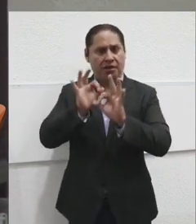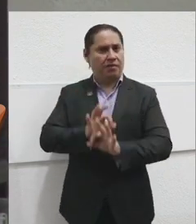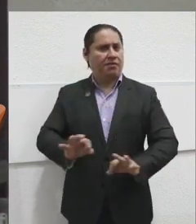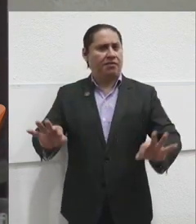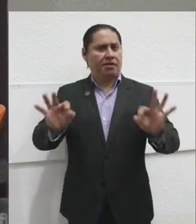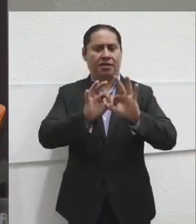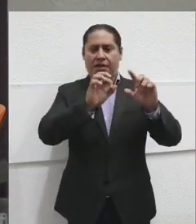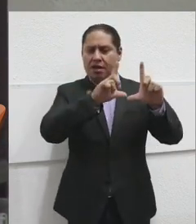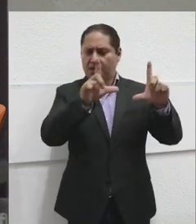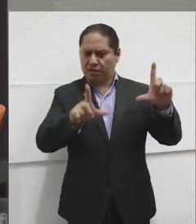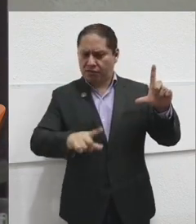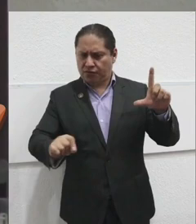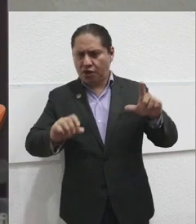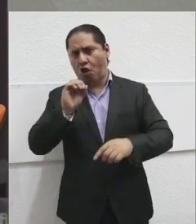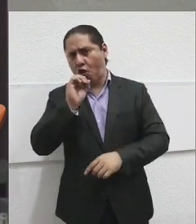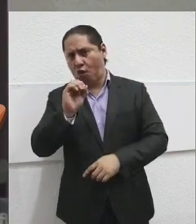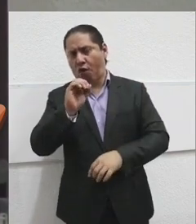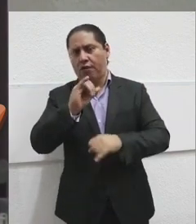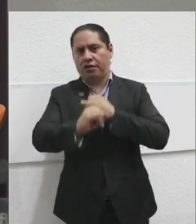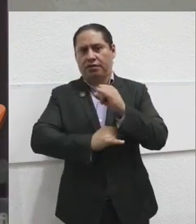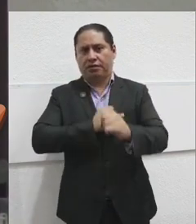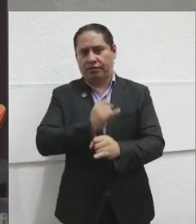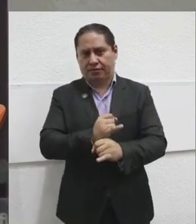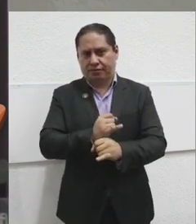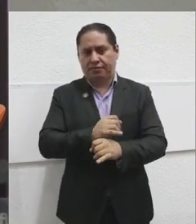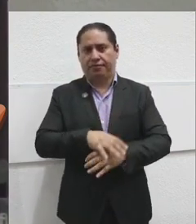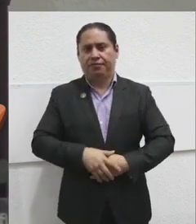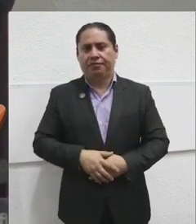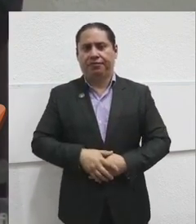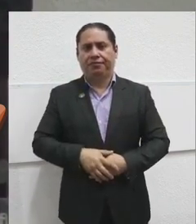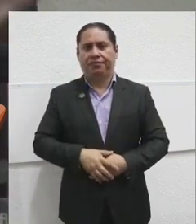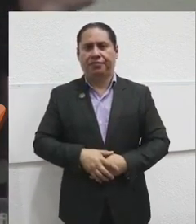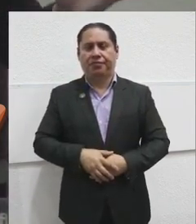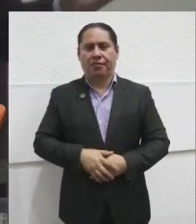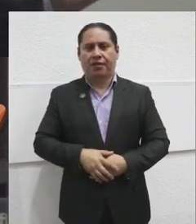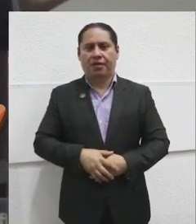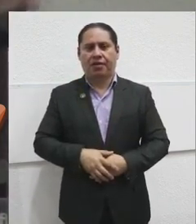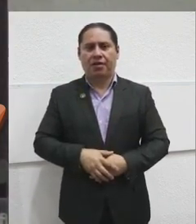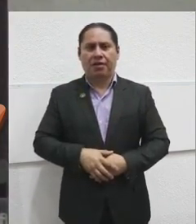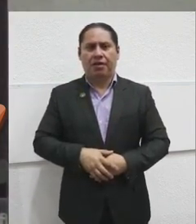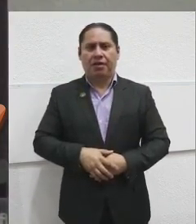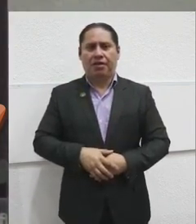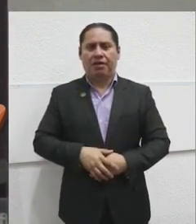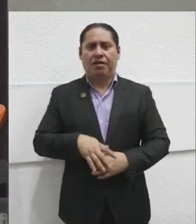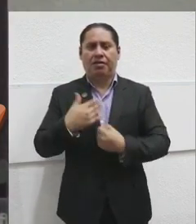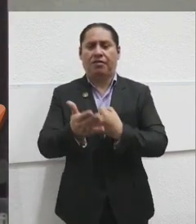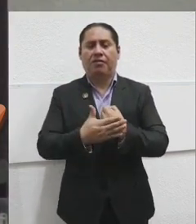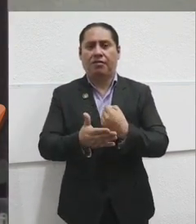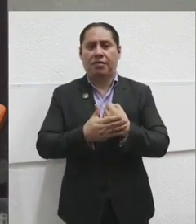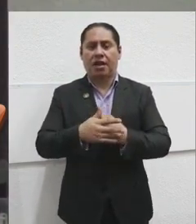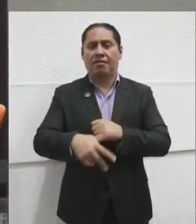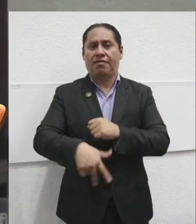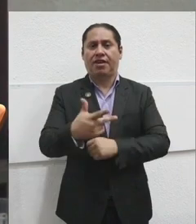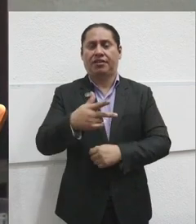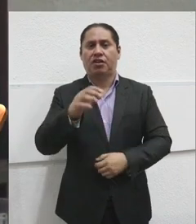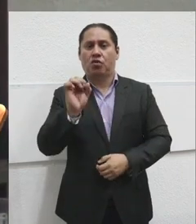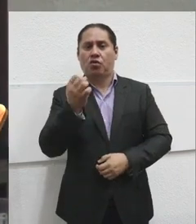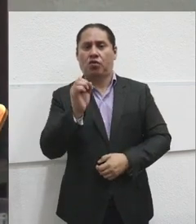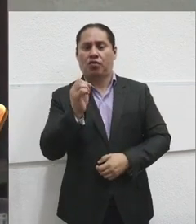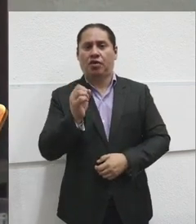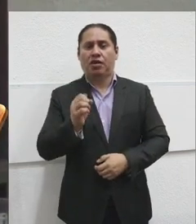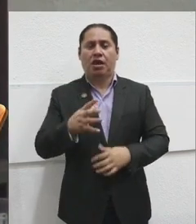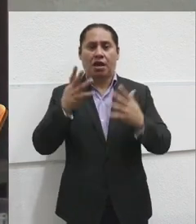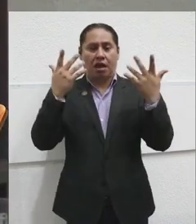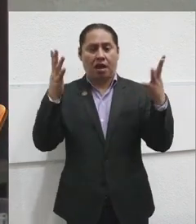nivel nacional como internacional. Pasado mañana, el día 13 de octubre, se va a celebrar